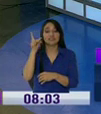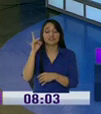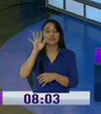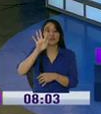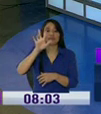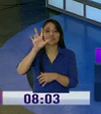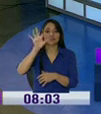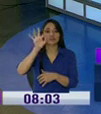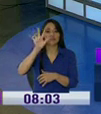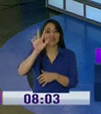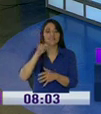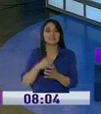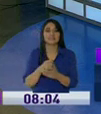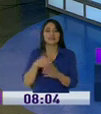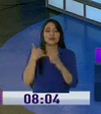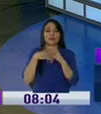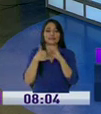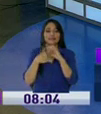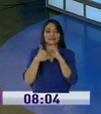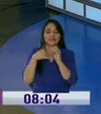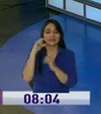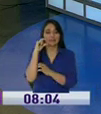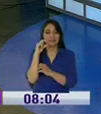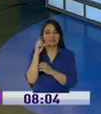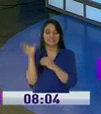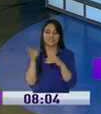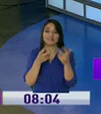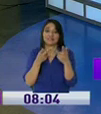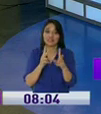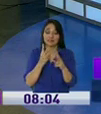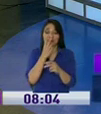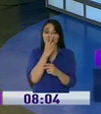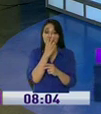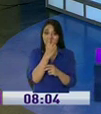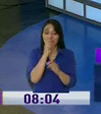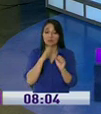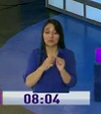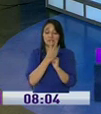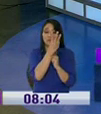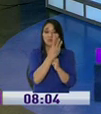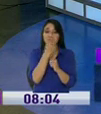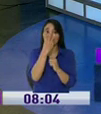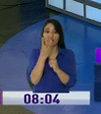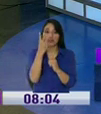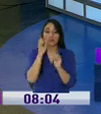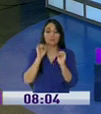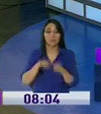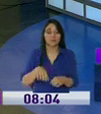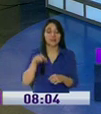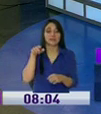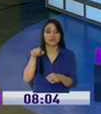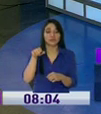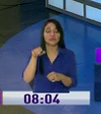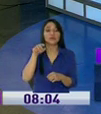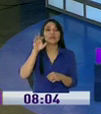098-518-4393. WhatsAppito. Y además, no se olviden que también nos pueden sintonizar a través de nuestra página web, que es